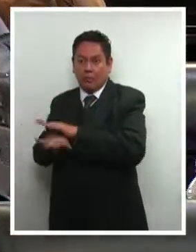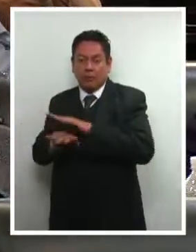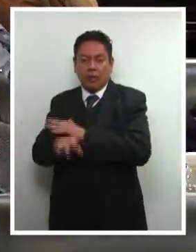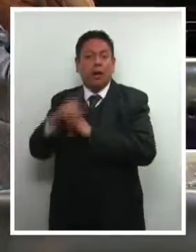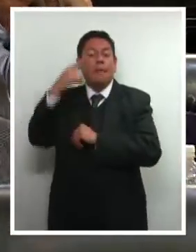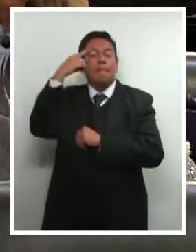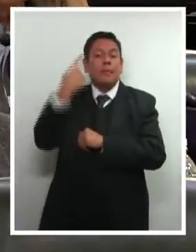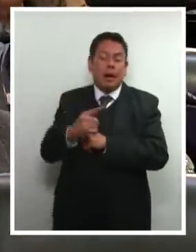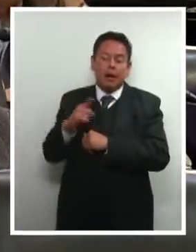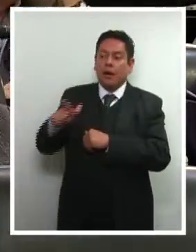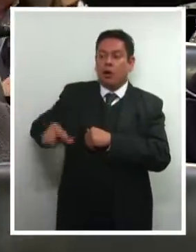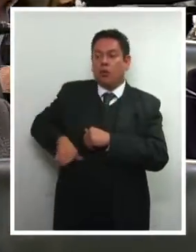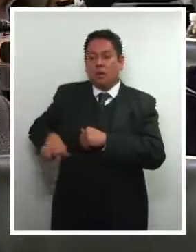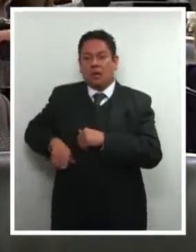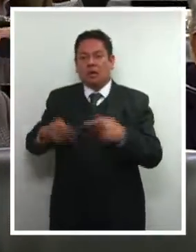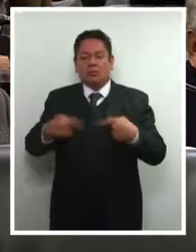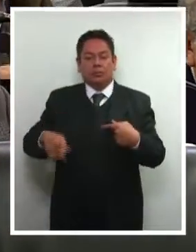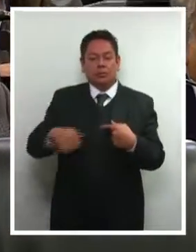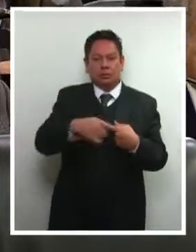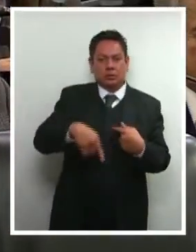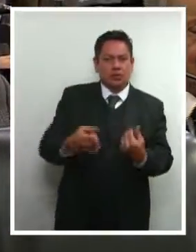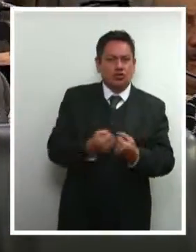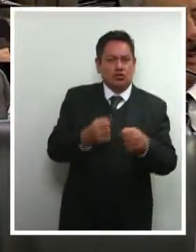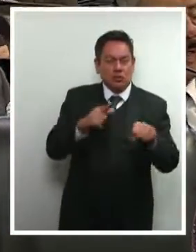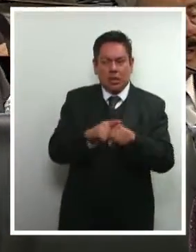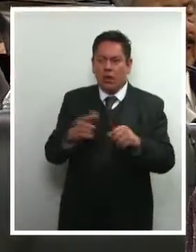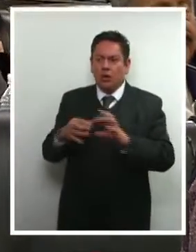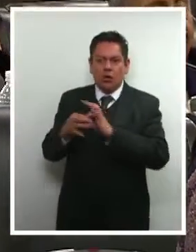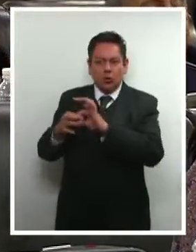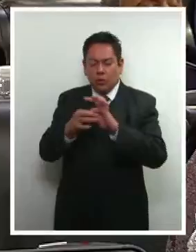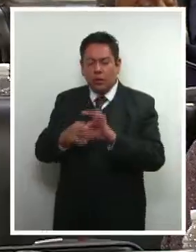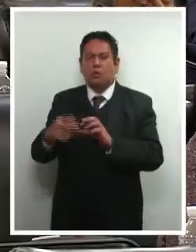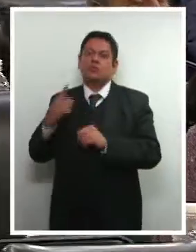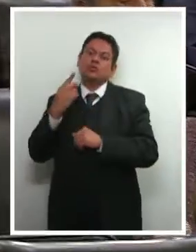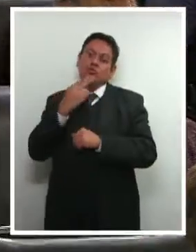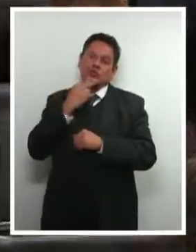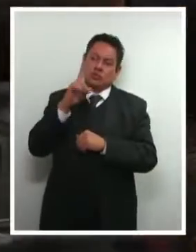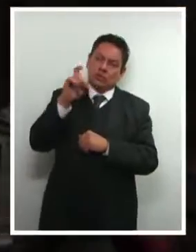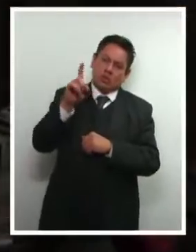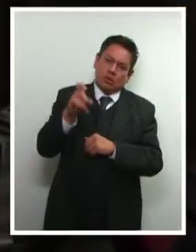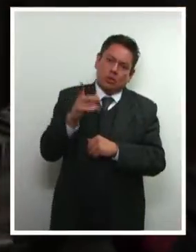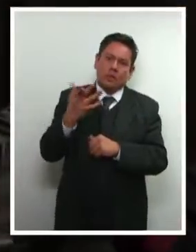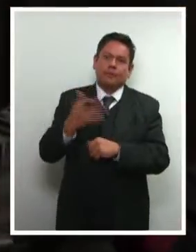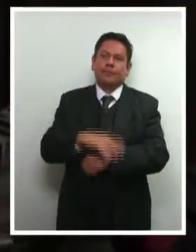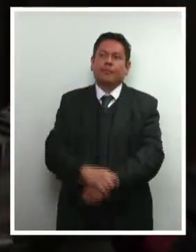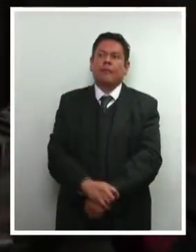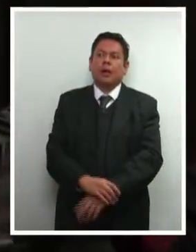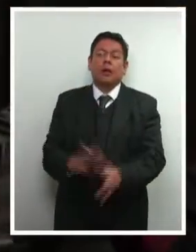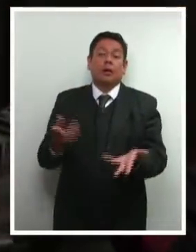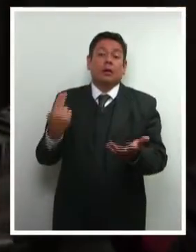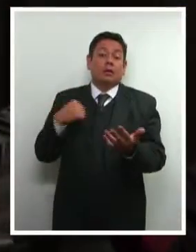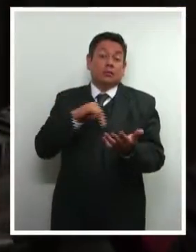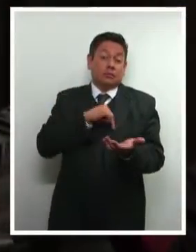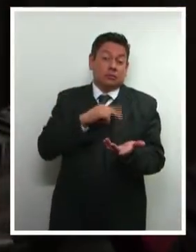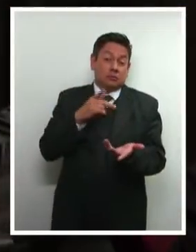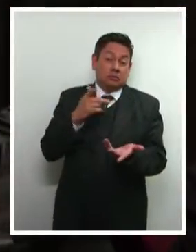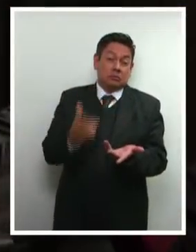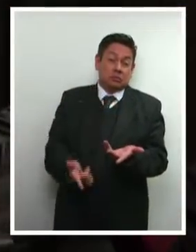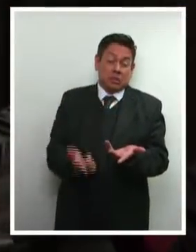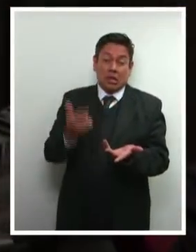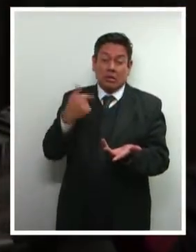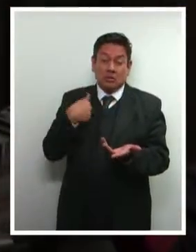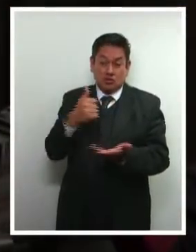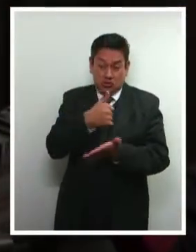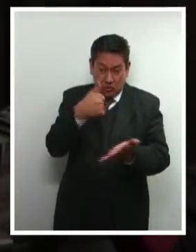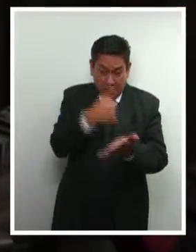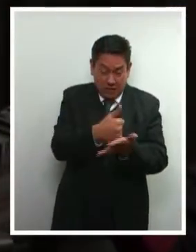el gobierno y la sociedad para garantizar el sistema de aguas. No podemos cerrarle las opciones a nuestra